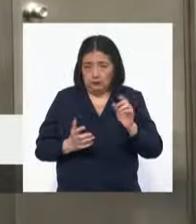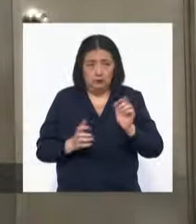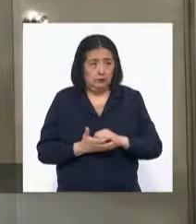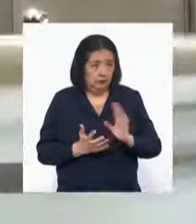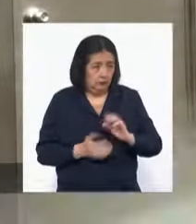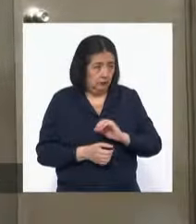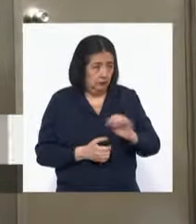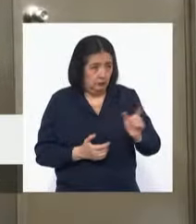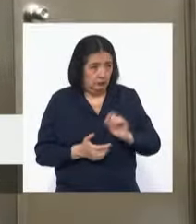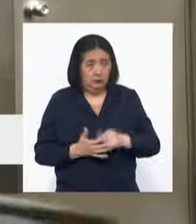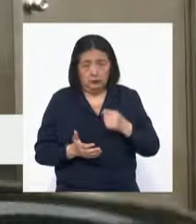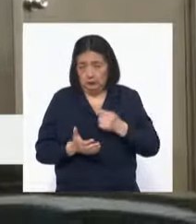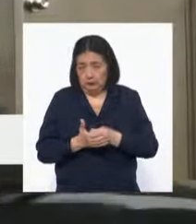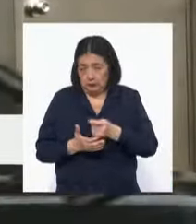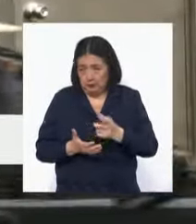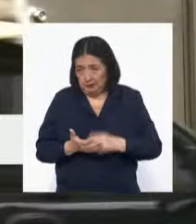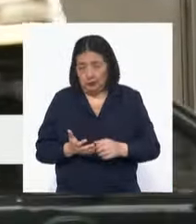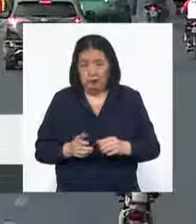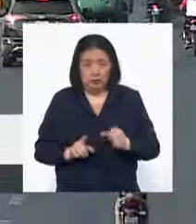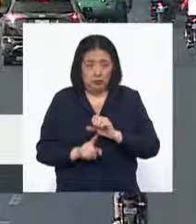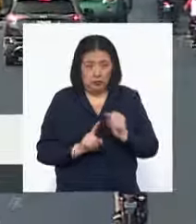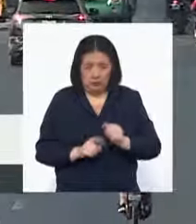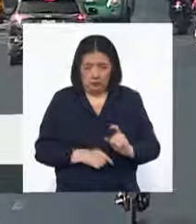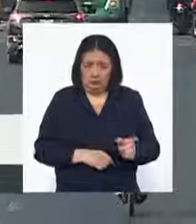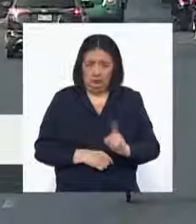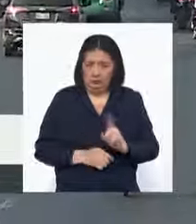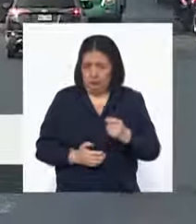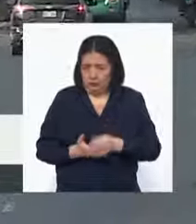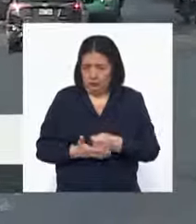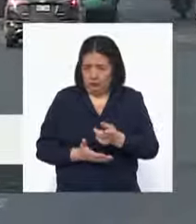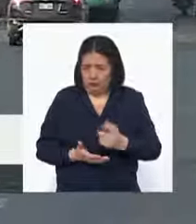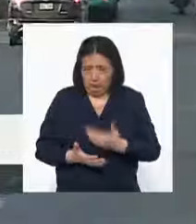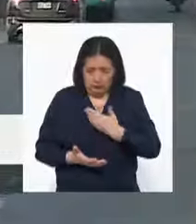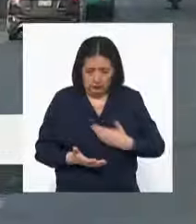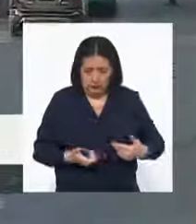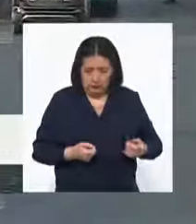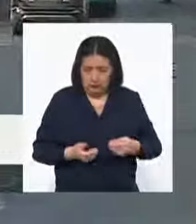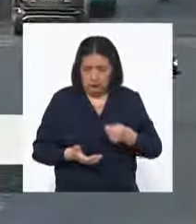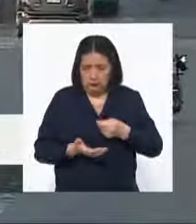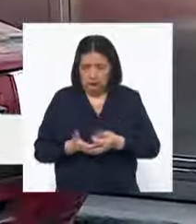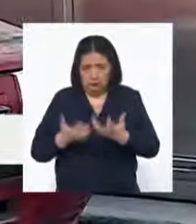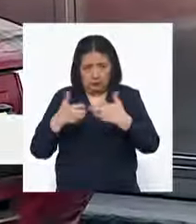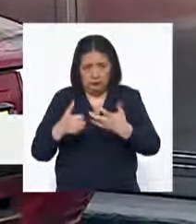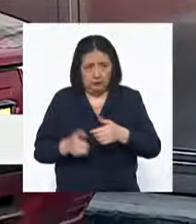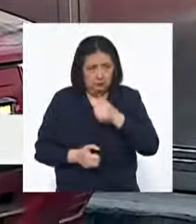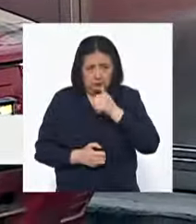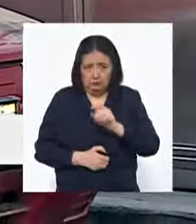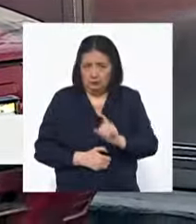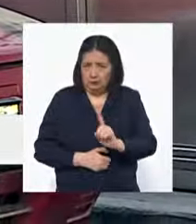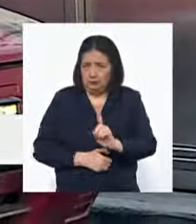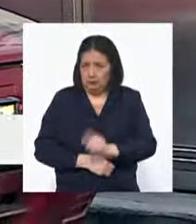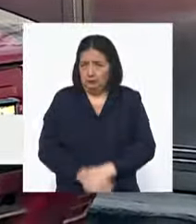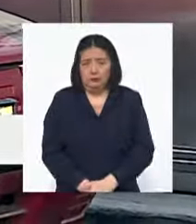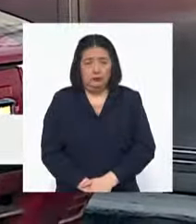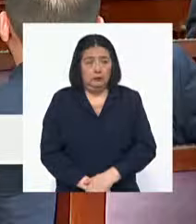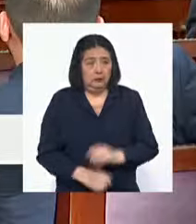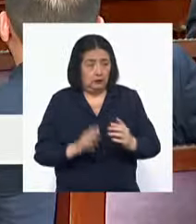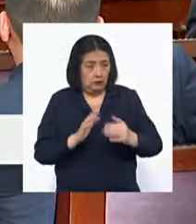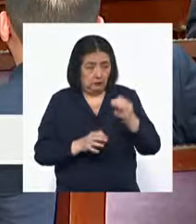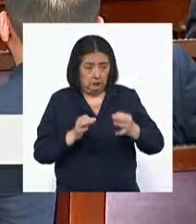mostró en contra del llamado peaje social, ya que, según dijo, no se debe pagar subsidios del Estado a una empresa privada. El